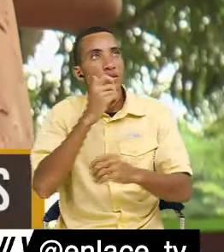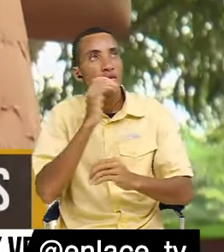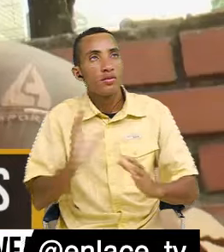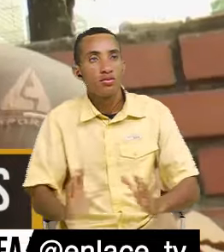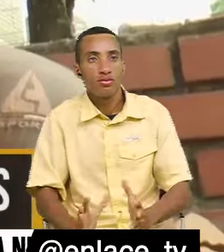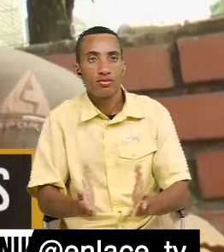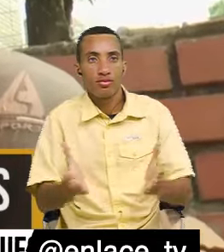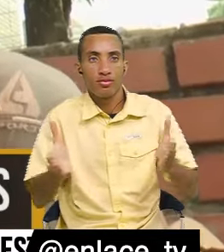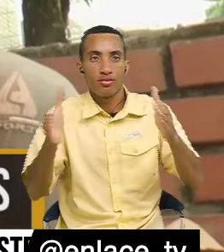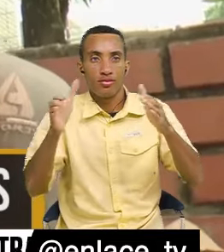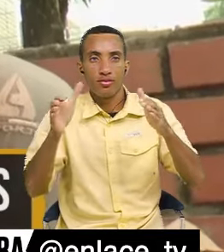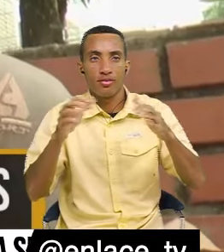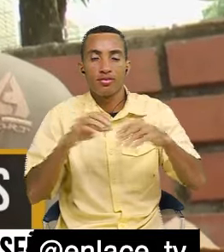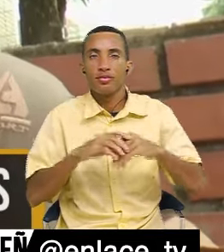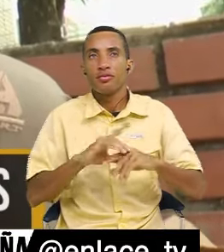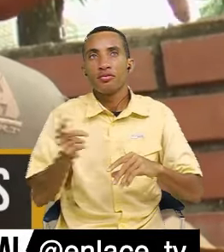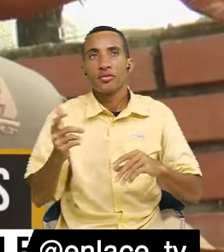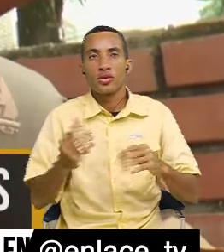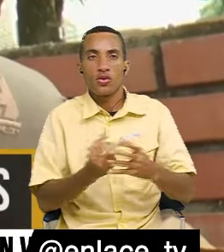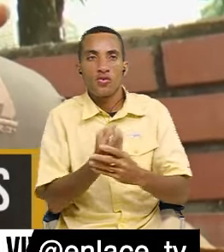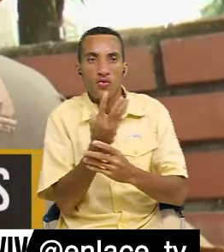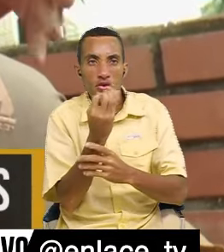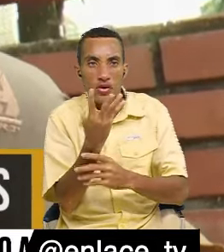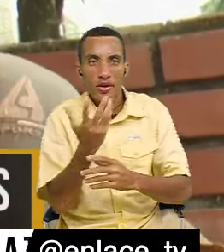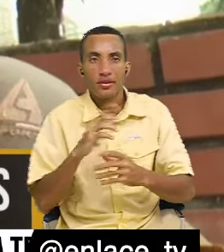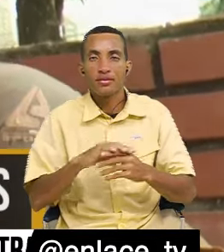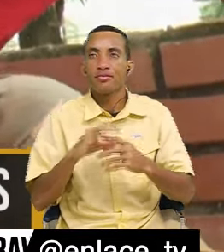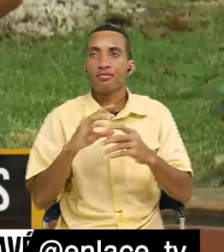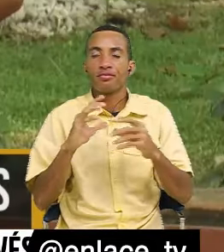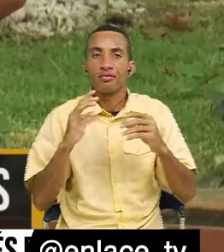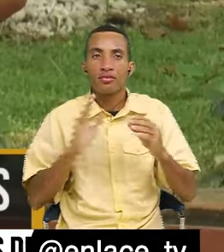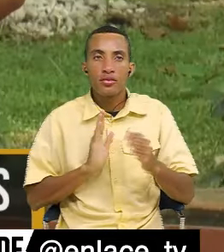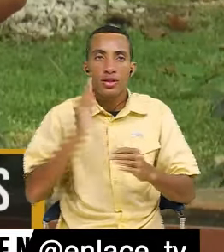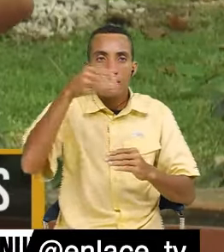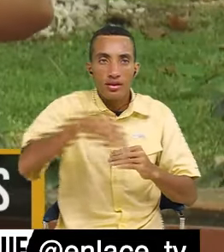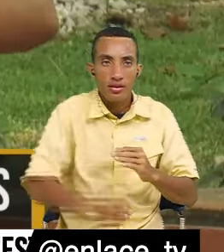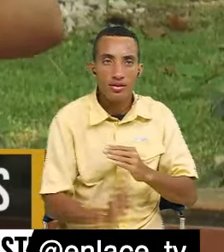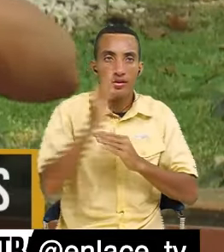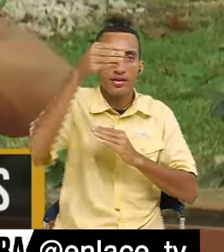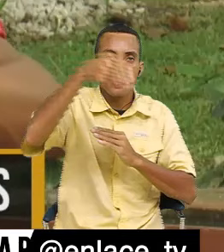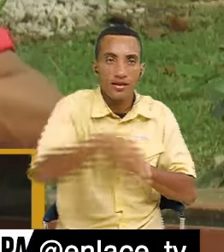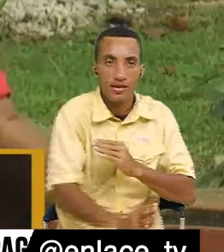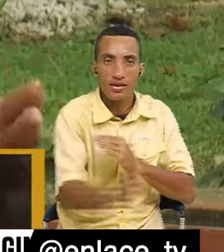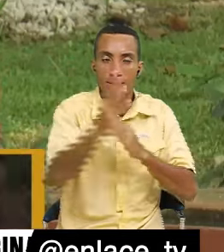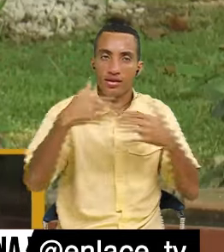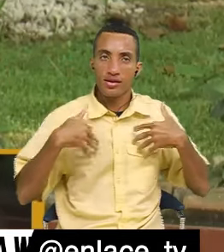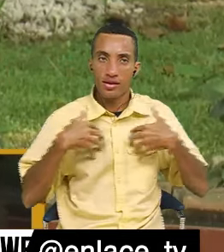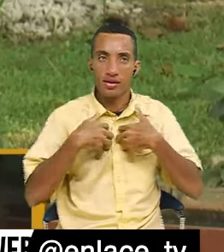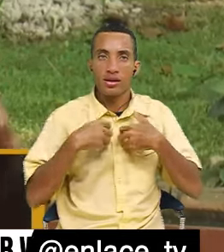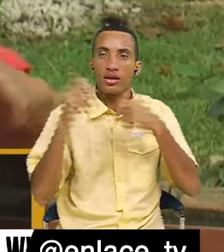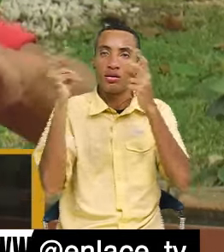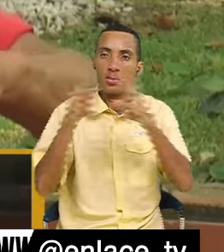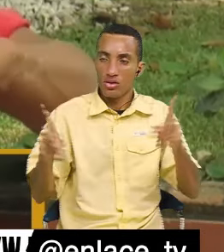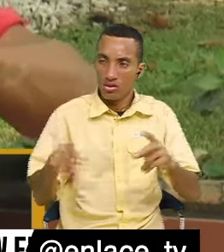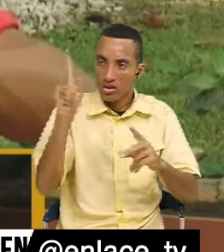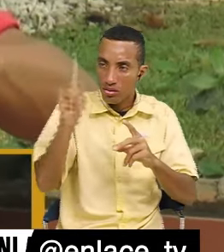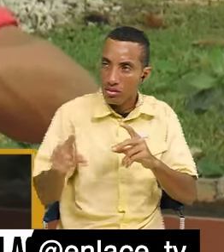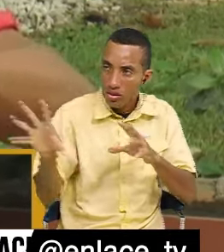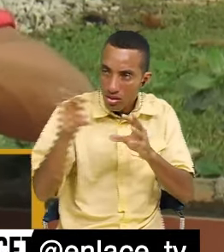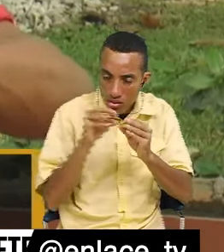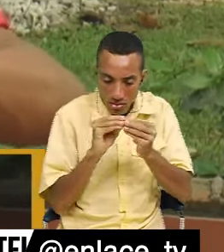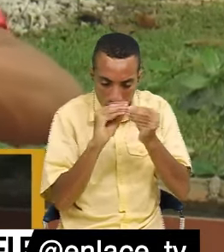un florero, un ártico, un delfín, animales, etcétera, etcétera, lo que hasta una persona humana también hace, como